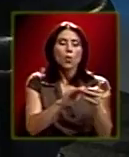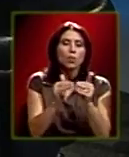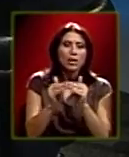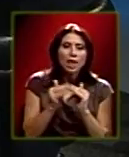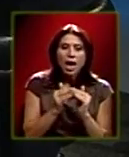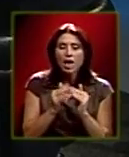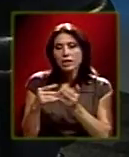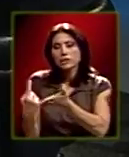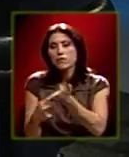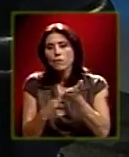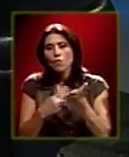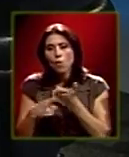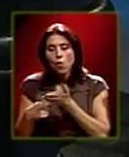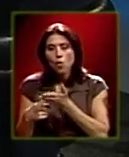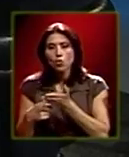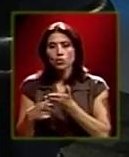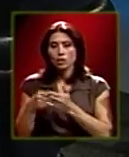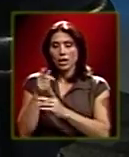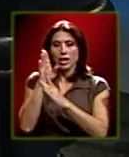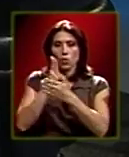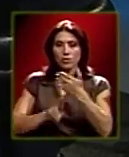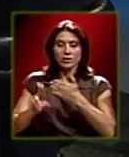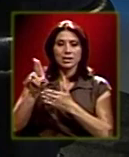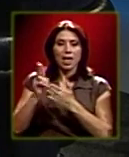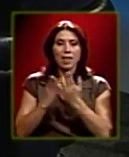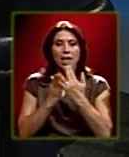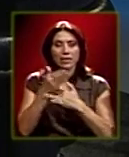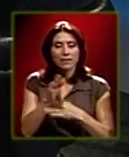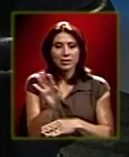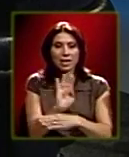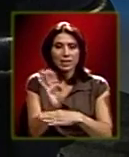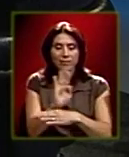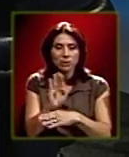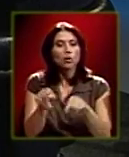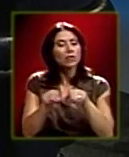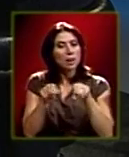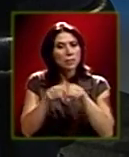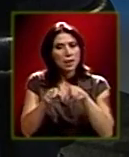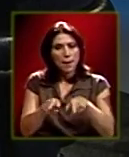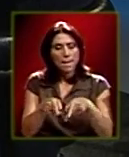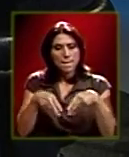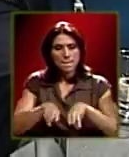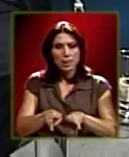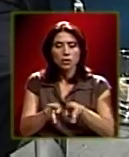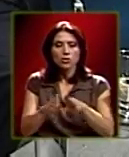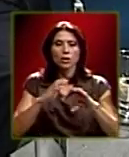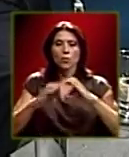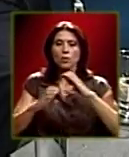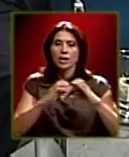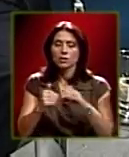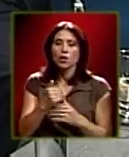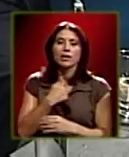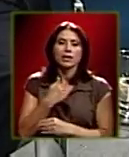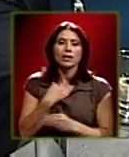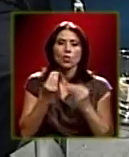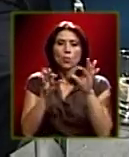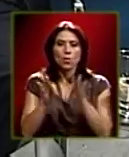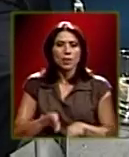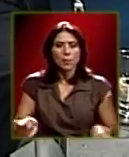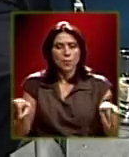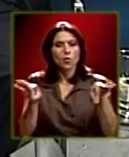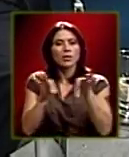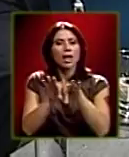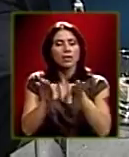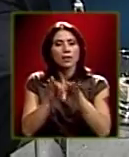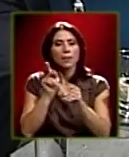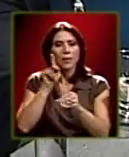misma universidad, en la televisión más recientemente, los medios han tenido muy importante